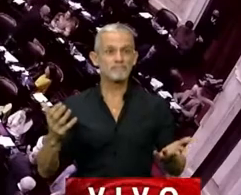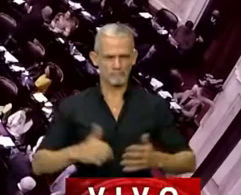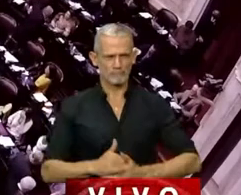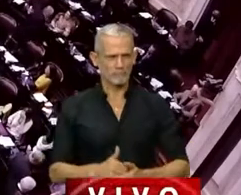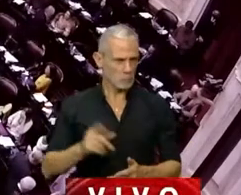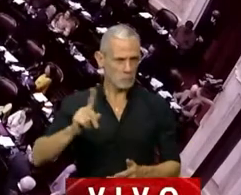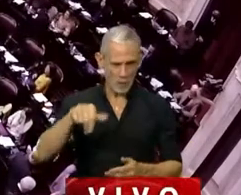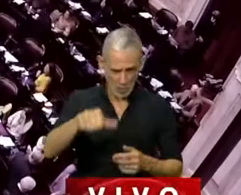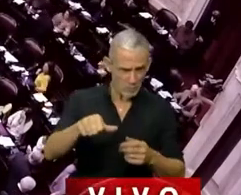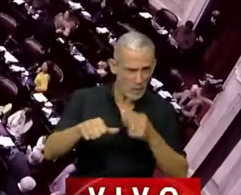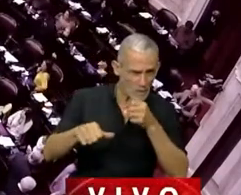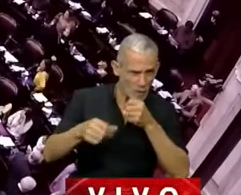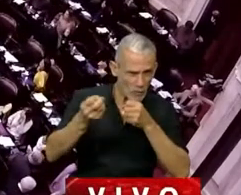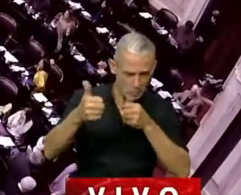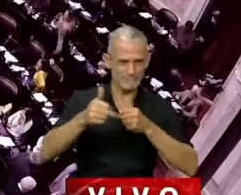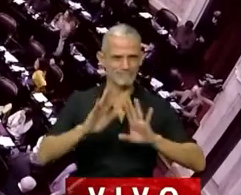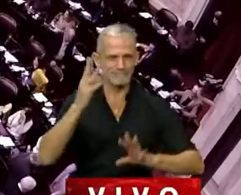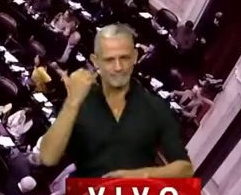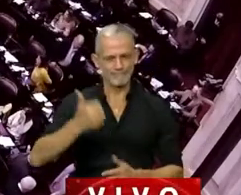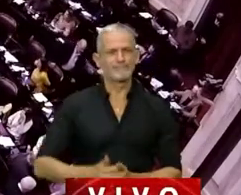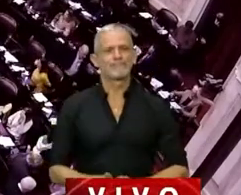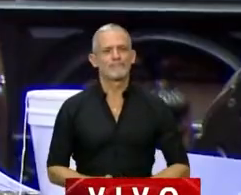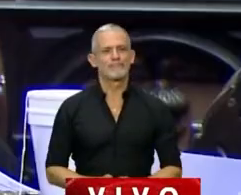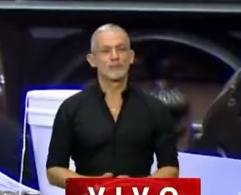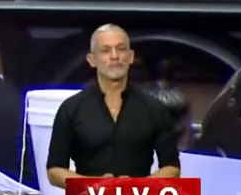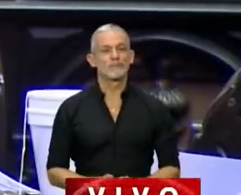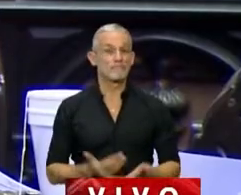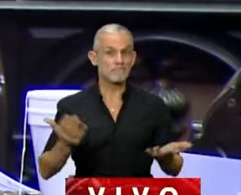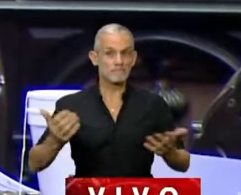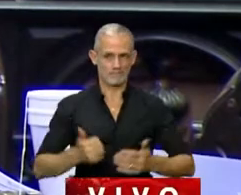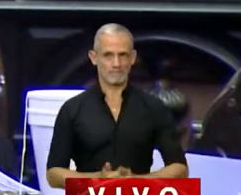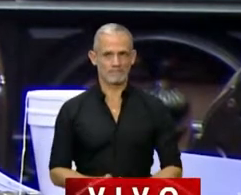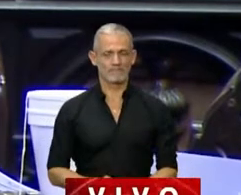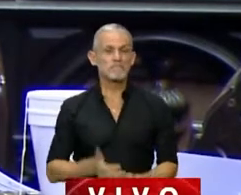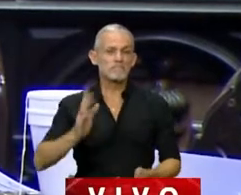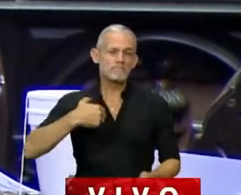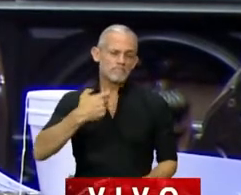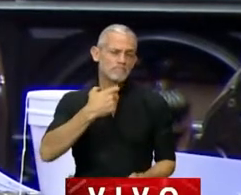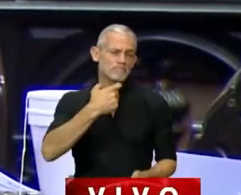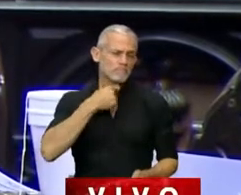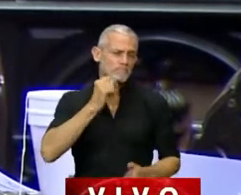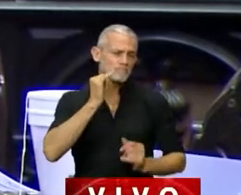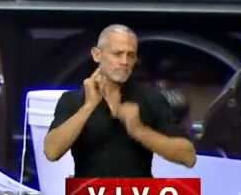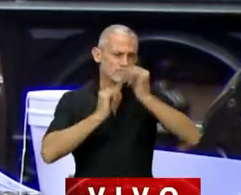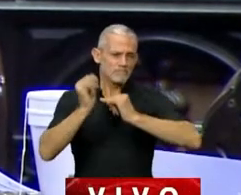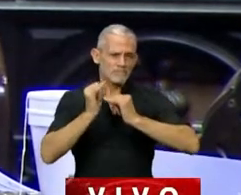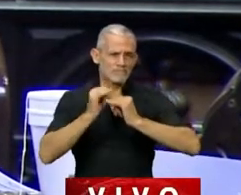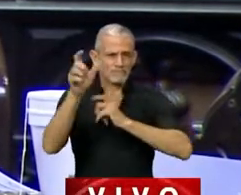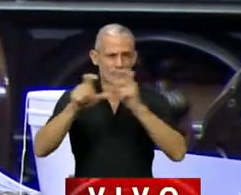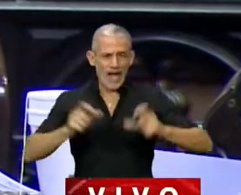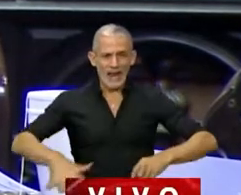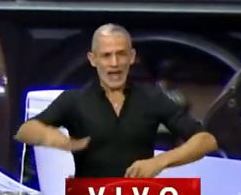A ver, ¿funciona, señor presidente? Ahora sí, adelante. Perfecto. Bueno, yo quiero un poco explicar a la